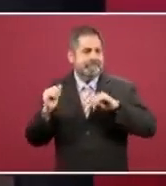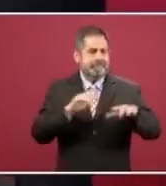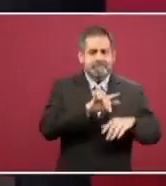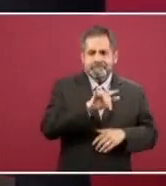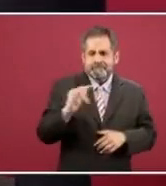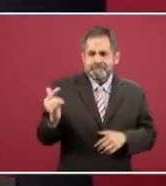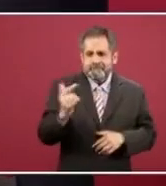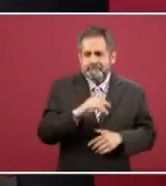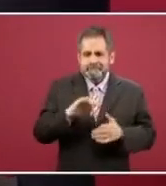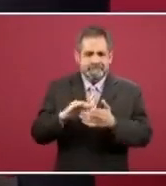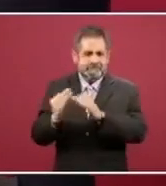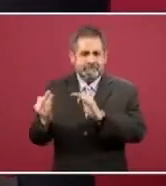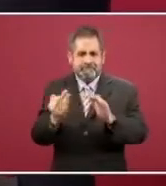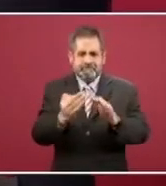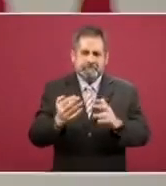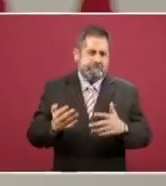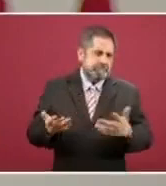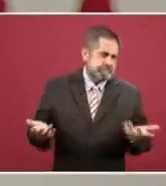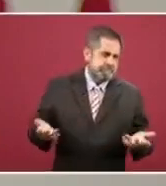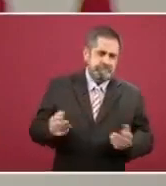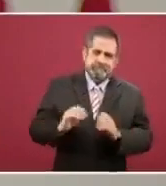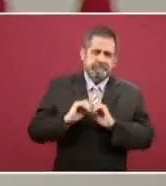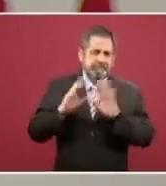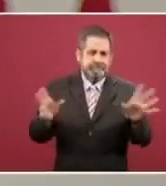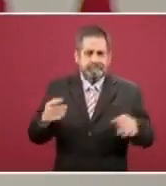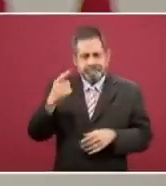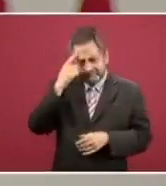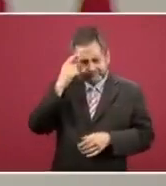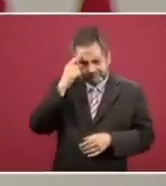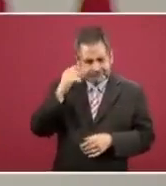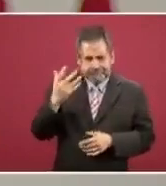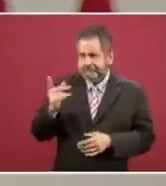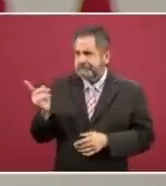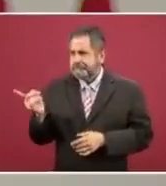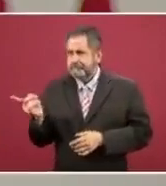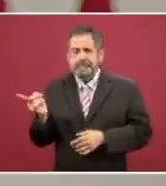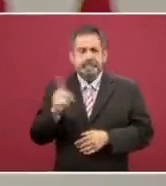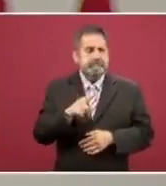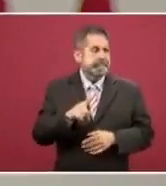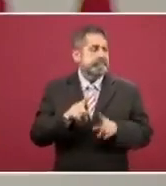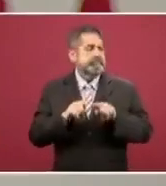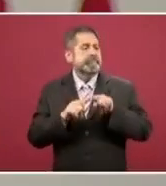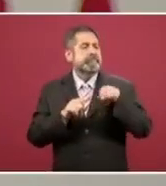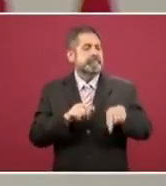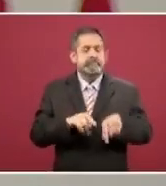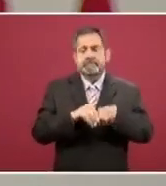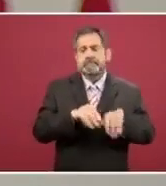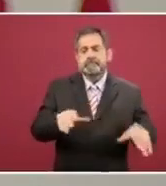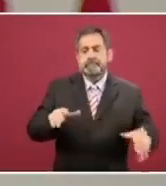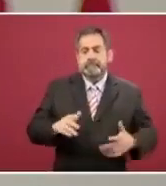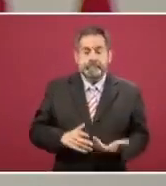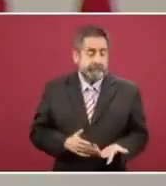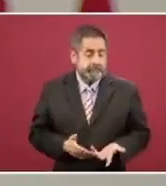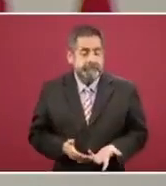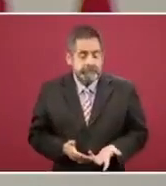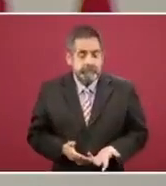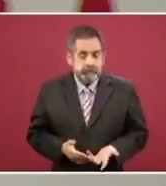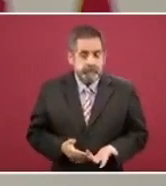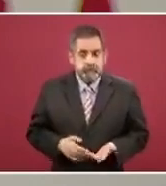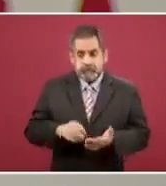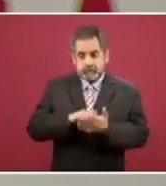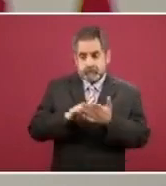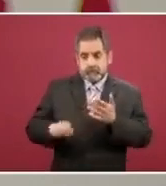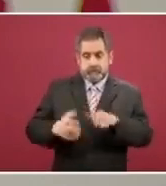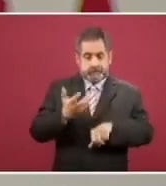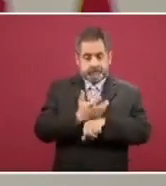y la relación también comercial entre los otros países, por ejemplo, Estados Unidos